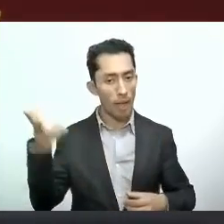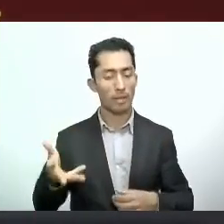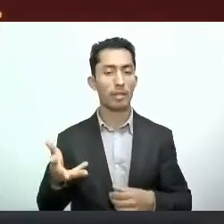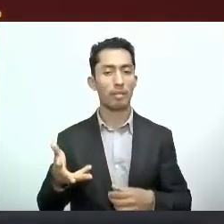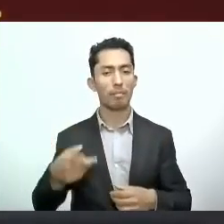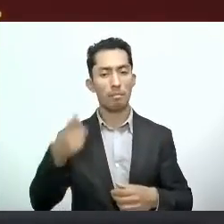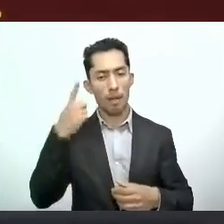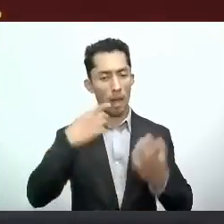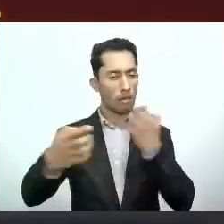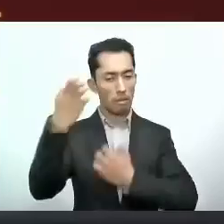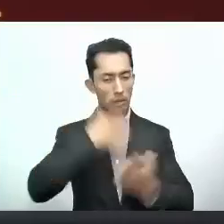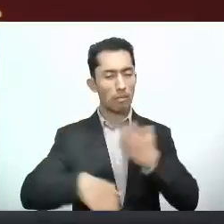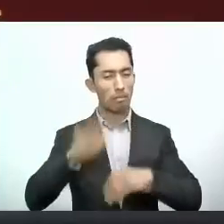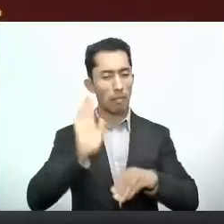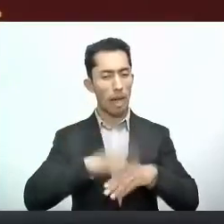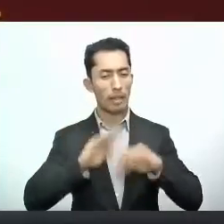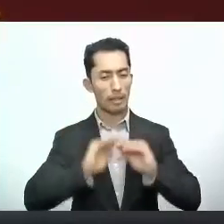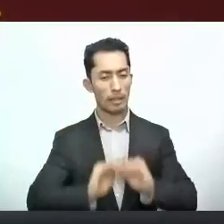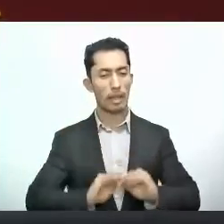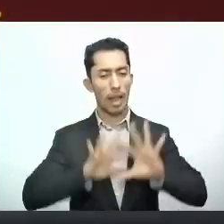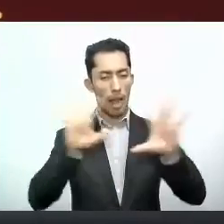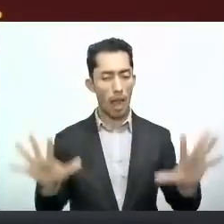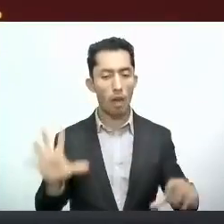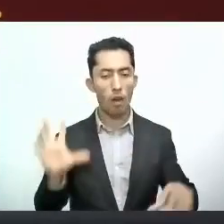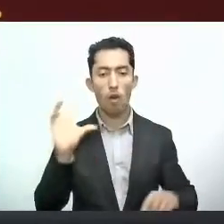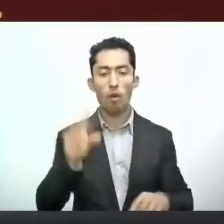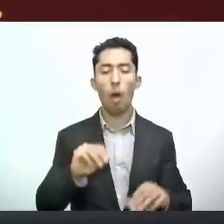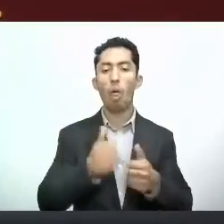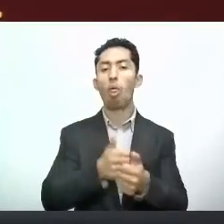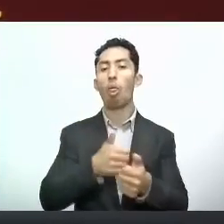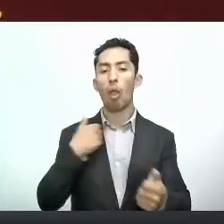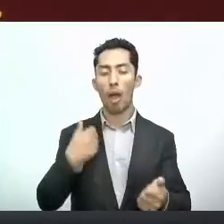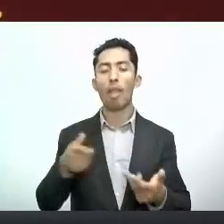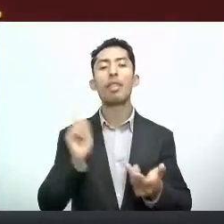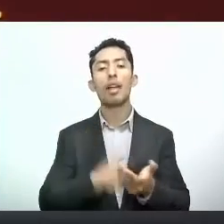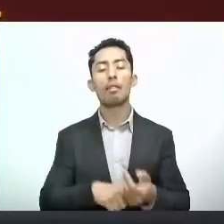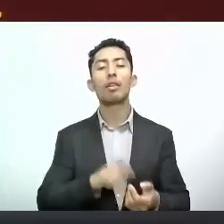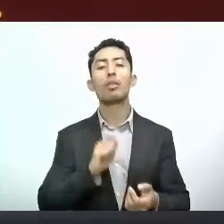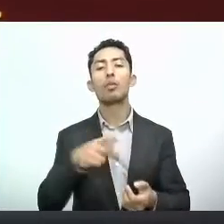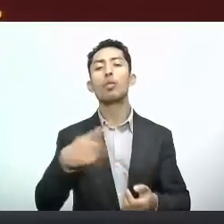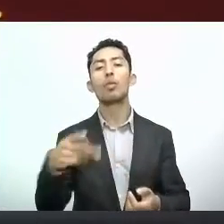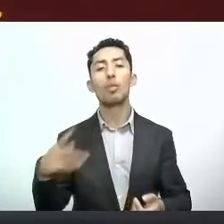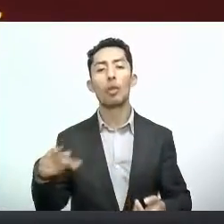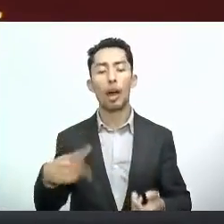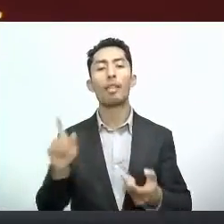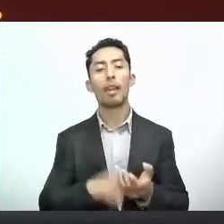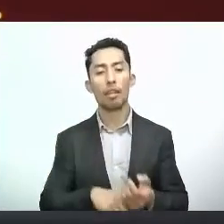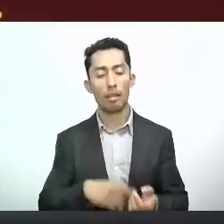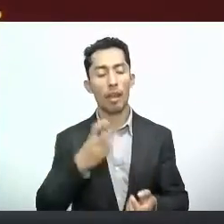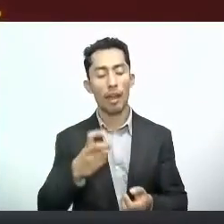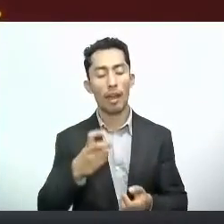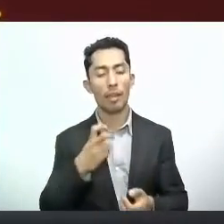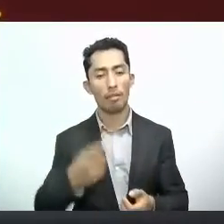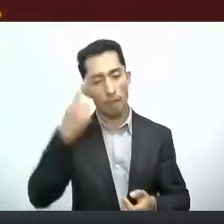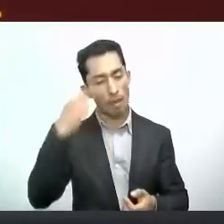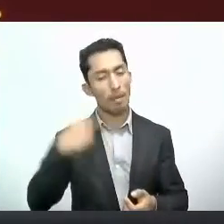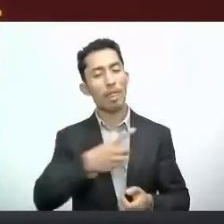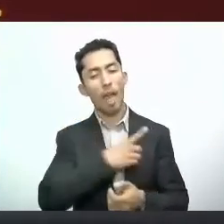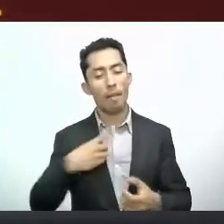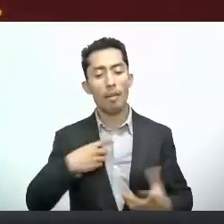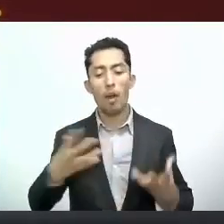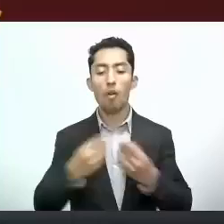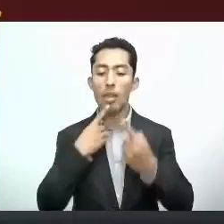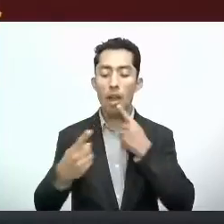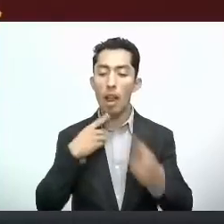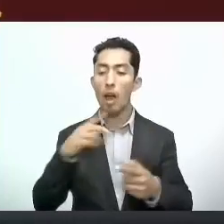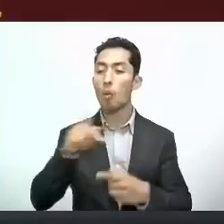mucho más abierto y no tener sesgos desde el lugar en donde está, para mí sí tendría que ser un diálogo que tenga el Poder Judicial hacia adentro